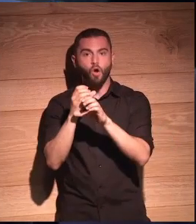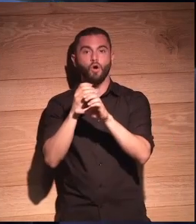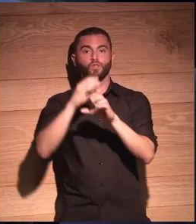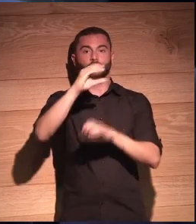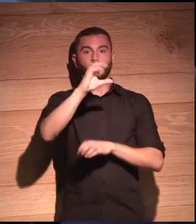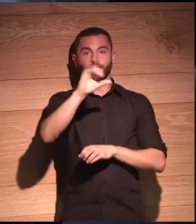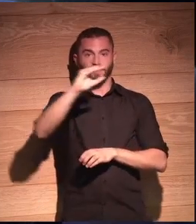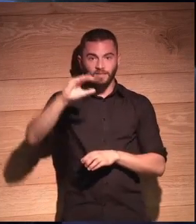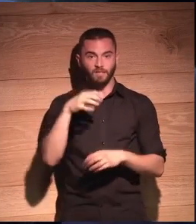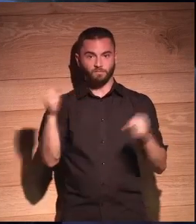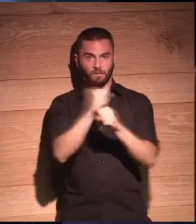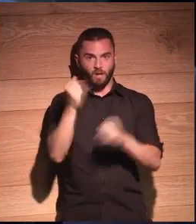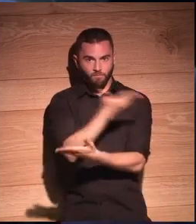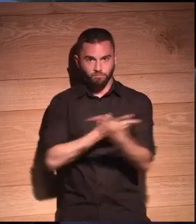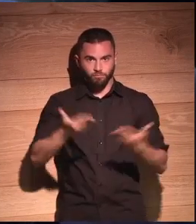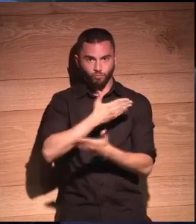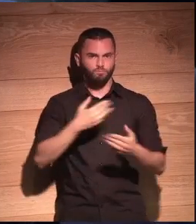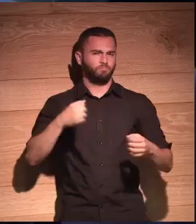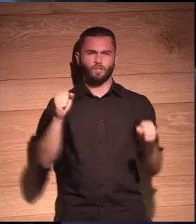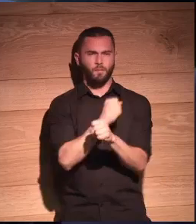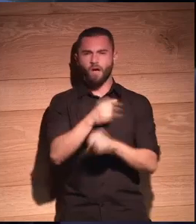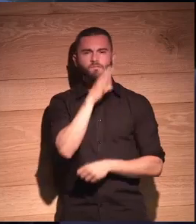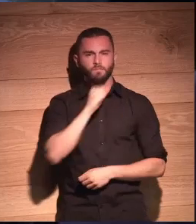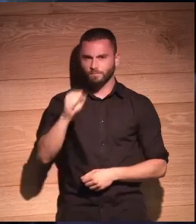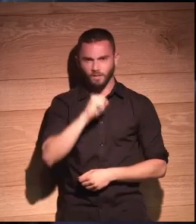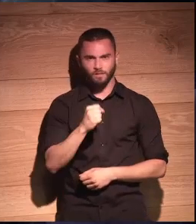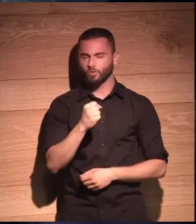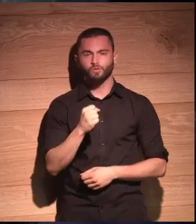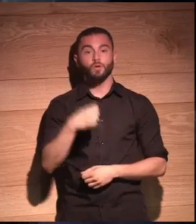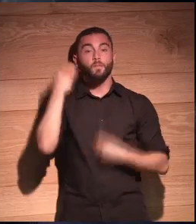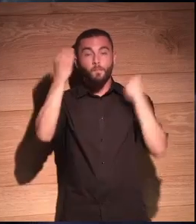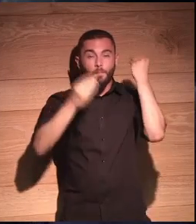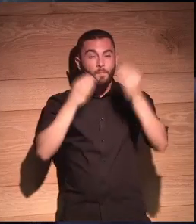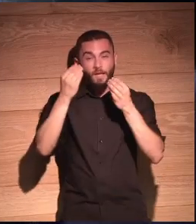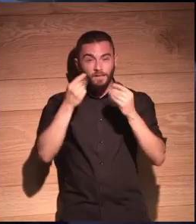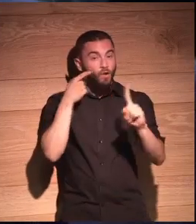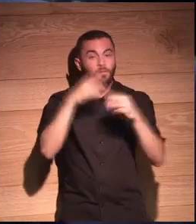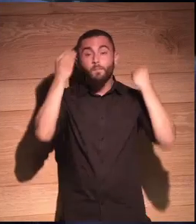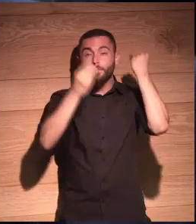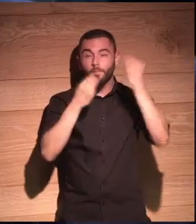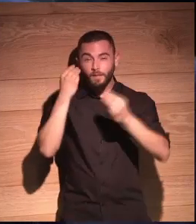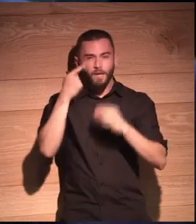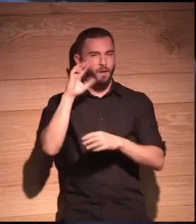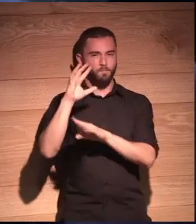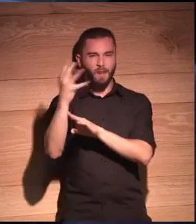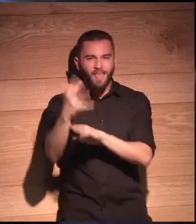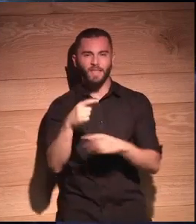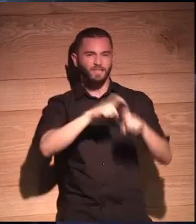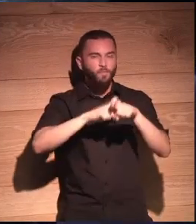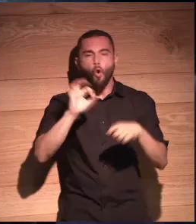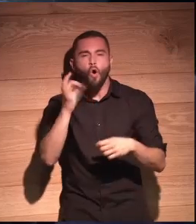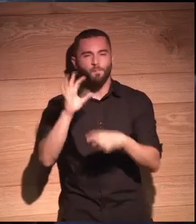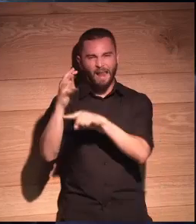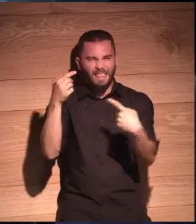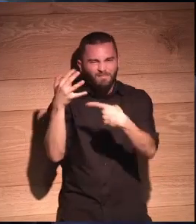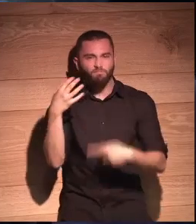CSIC, en un trabajo precioso que es pensar cómo podrán, qué tipo de plantas o qué habrá que hacer a